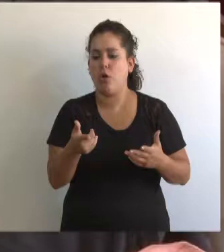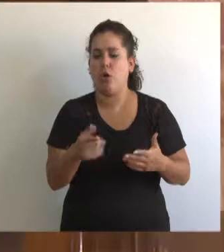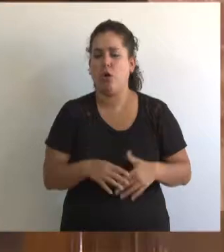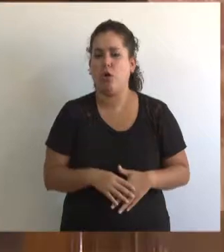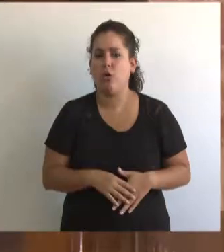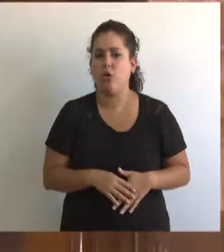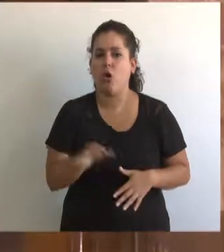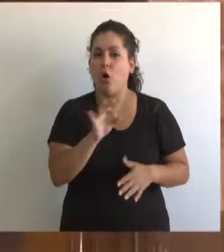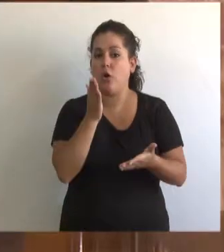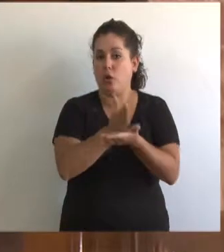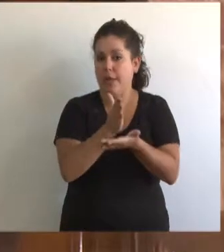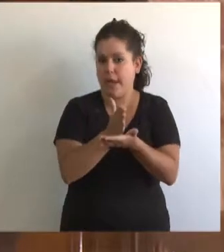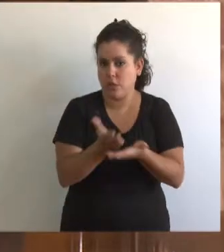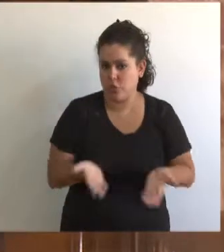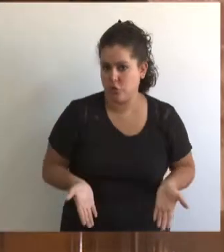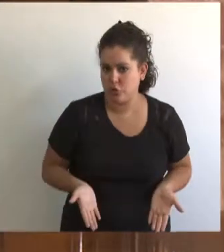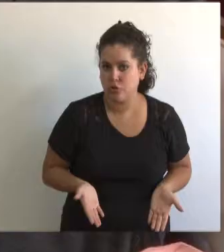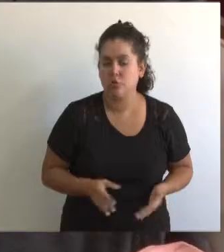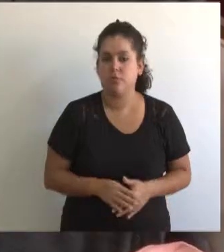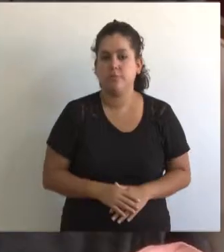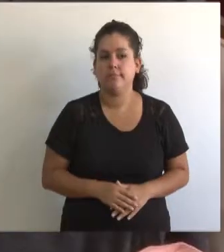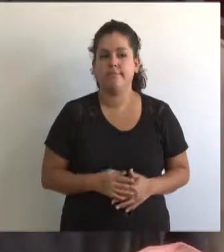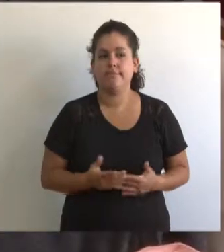digamos, o los derechos